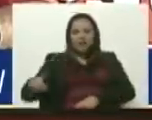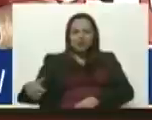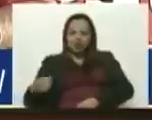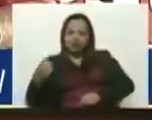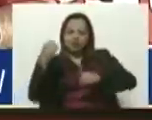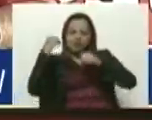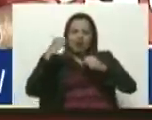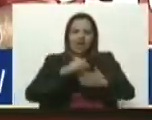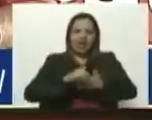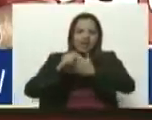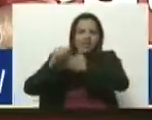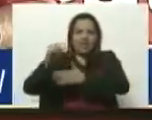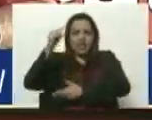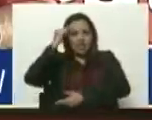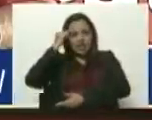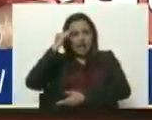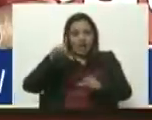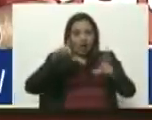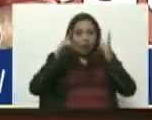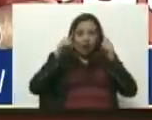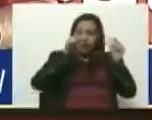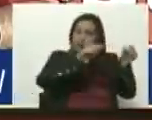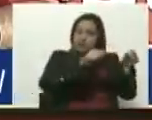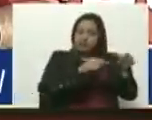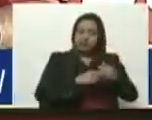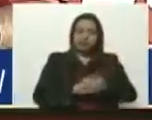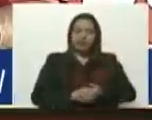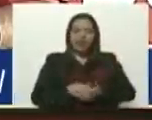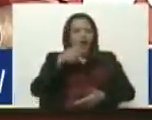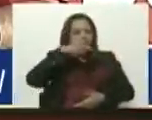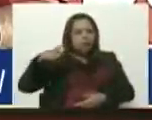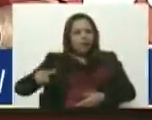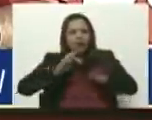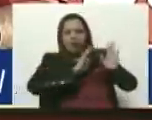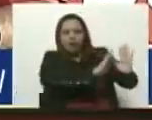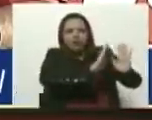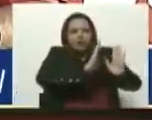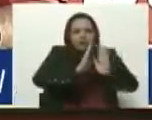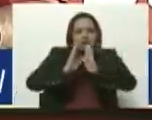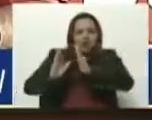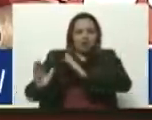y heroínas de ese día al pueblo organizado